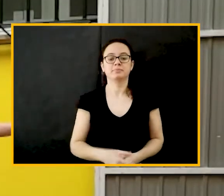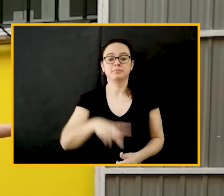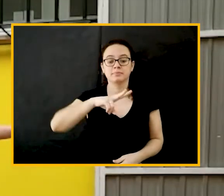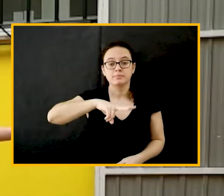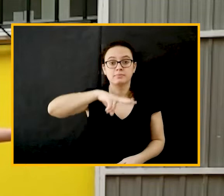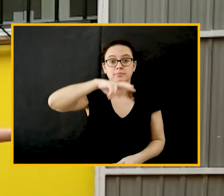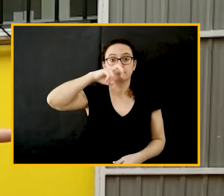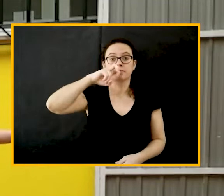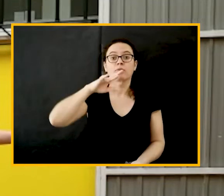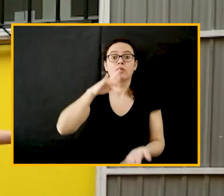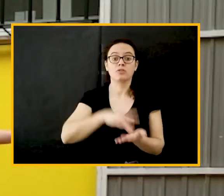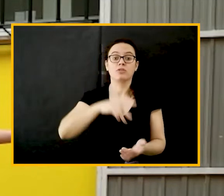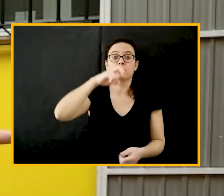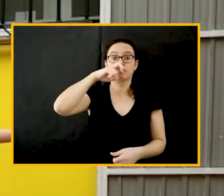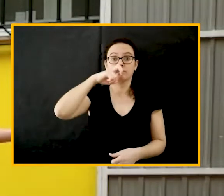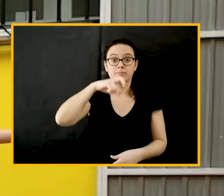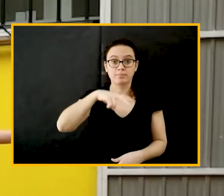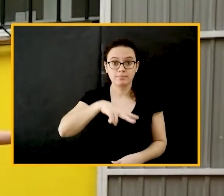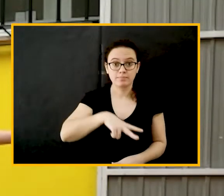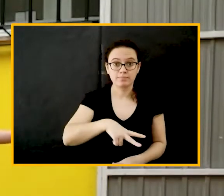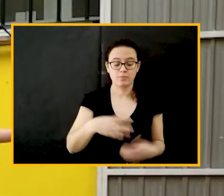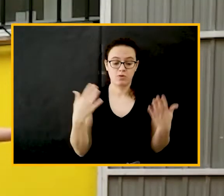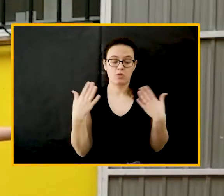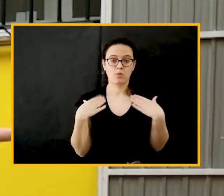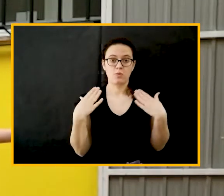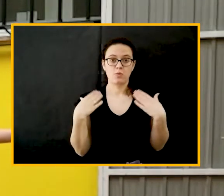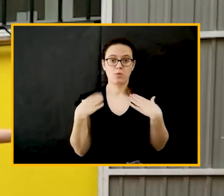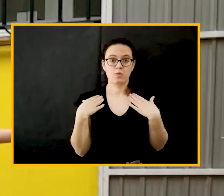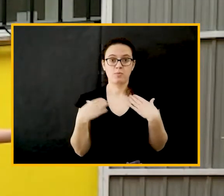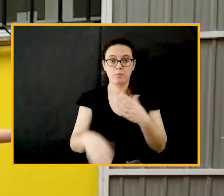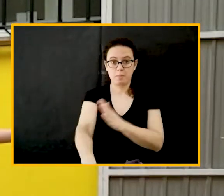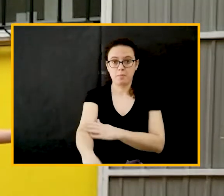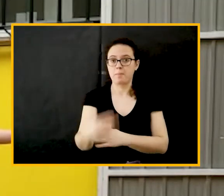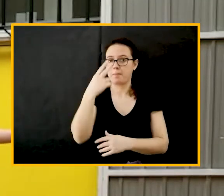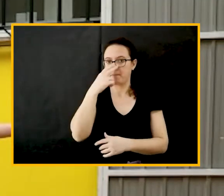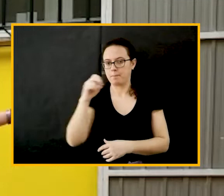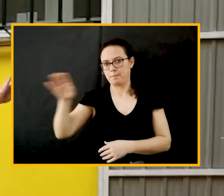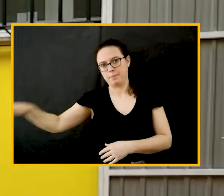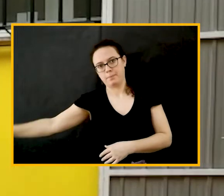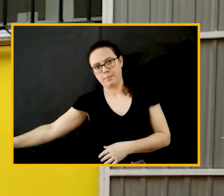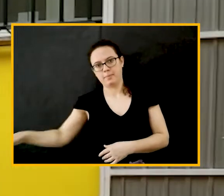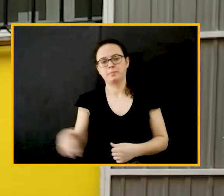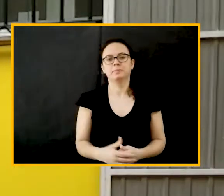Cogemos aire y cuando lo soltamos, bajamos el cuerpo y la mano al lado del pie.